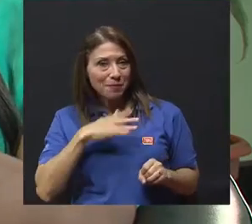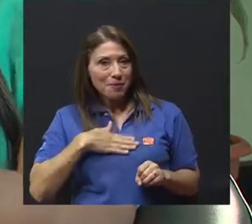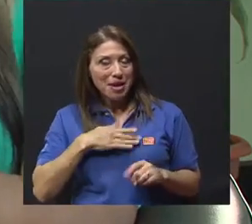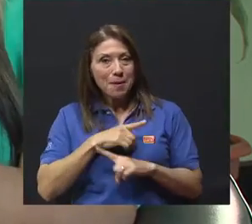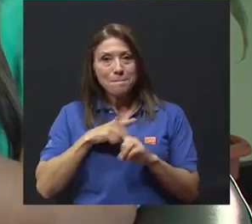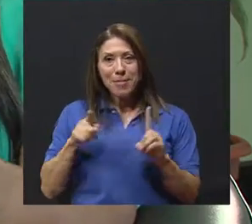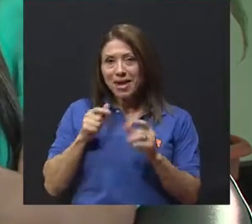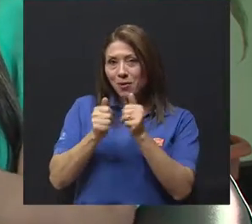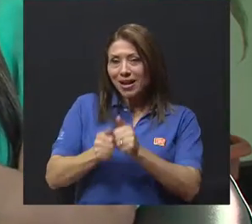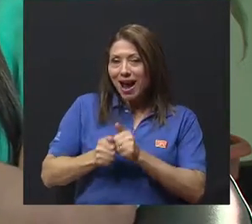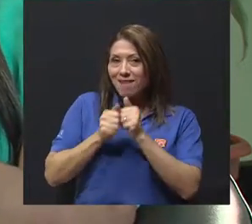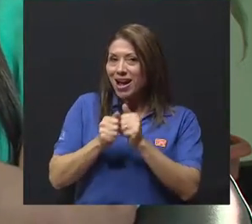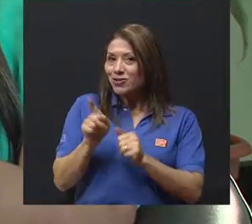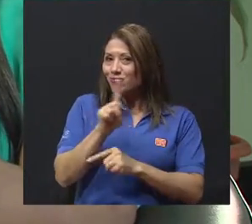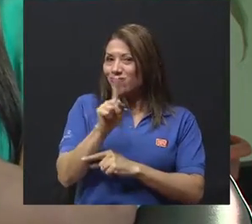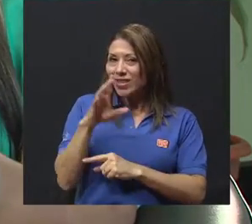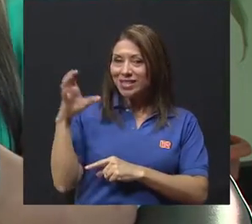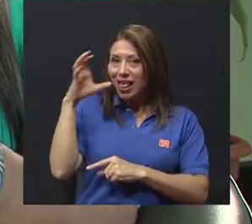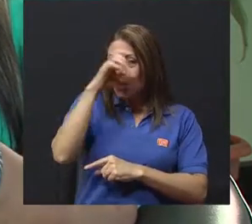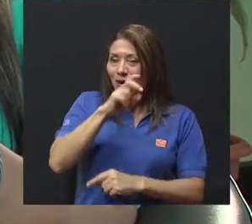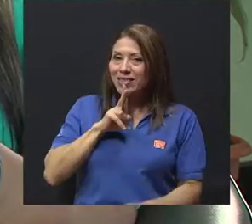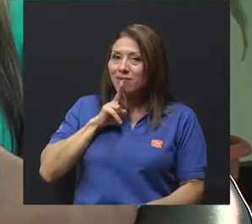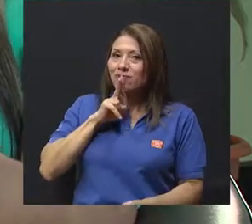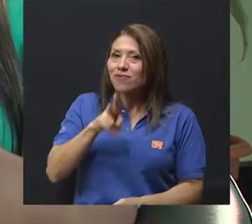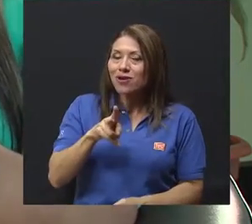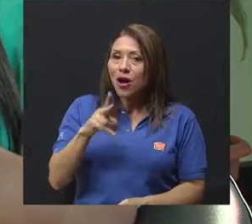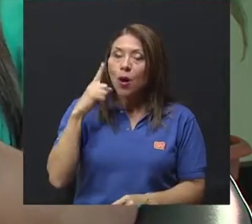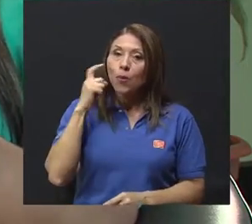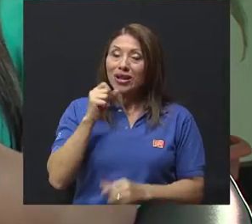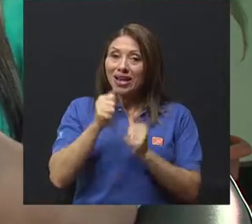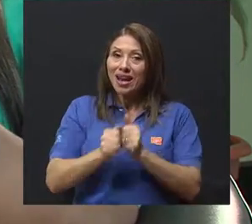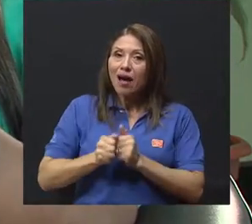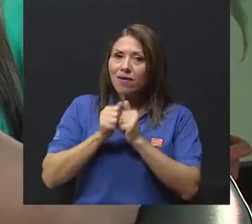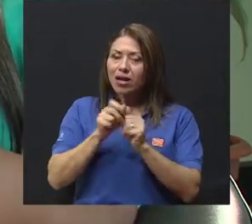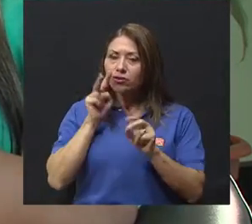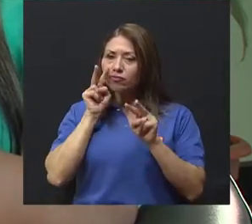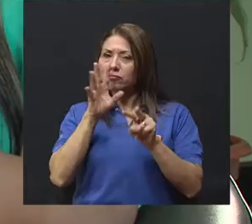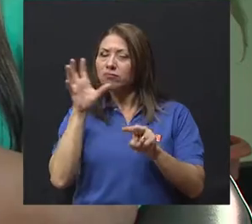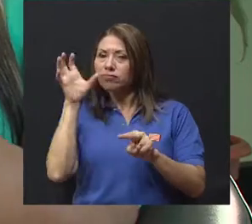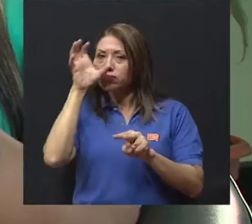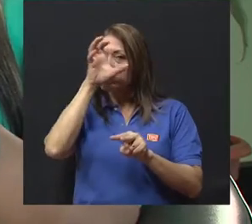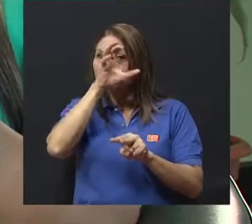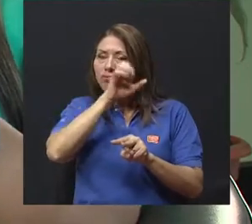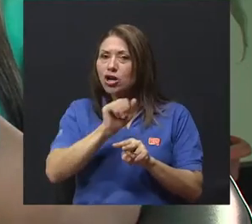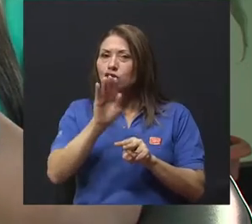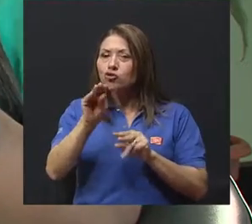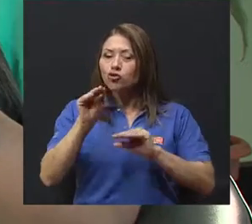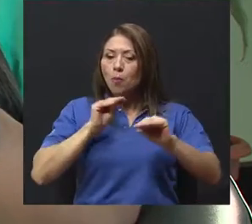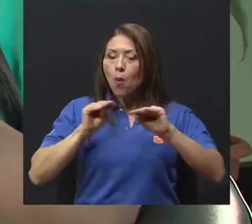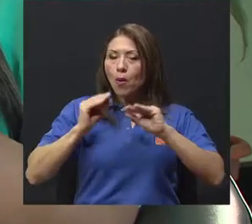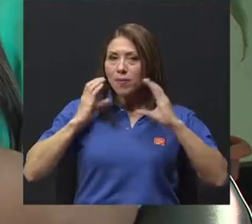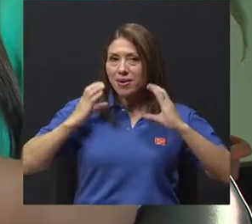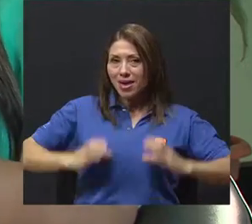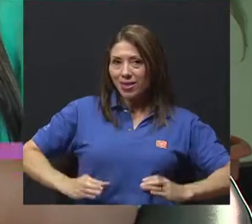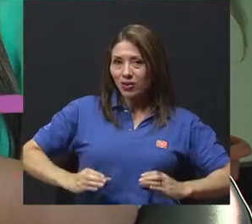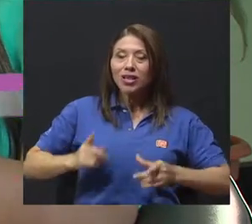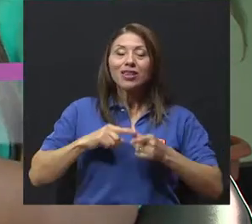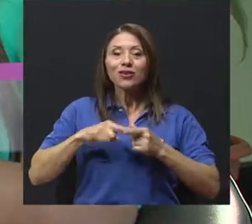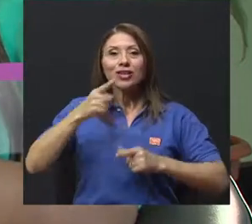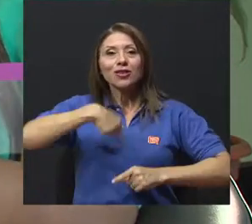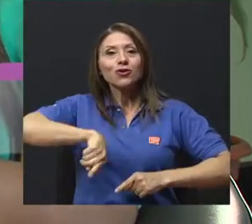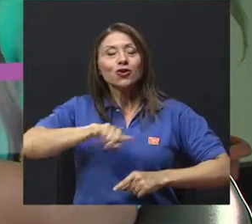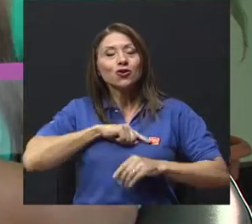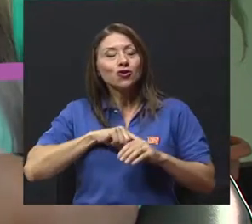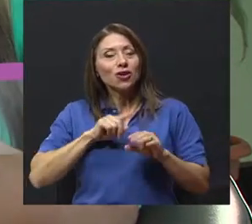él lee tus movimientos entonces nosotros hemos aprendido a poder comunicar para poder leer esta comunicación del